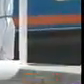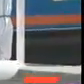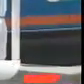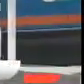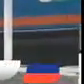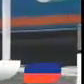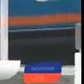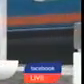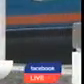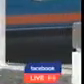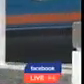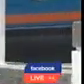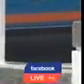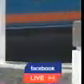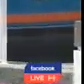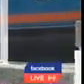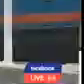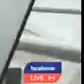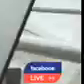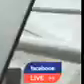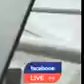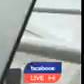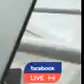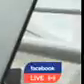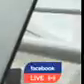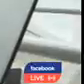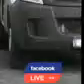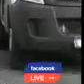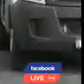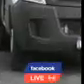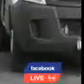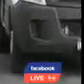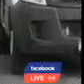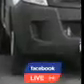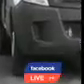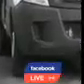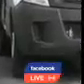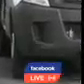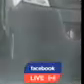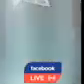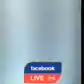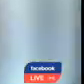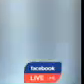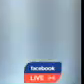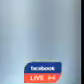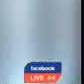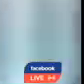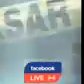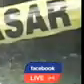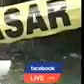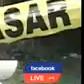salud. Ansiedad, depresión y miedo son parte de los padecimientos más recurrentes.